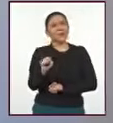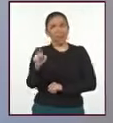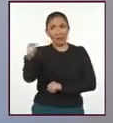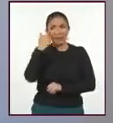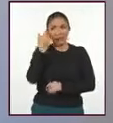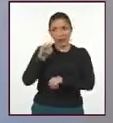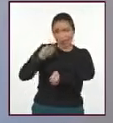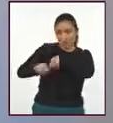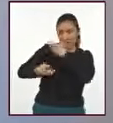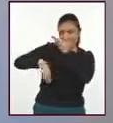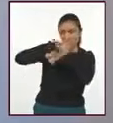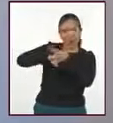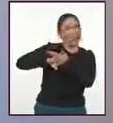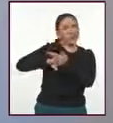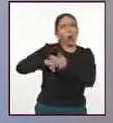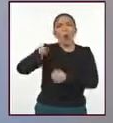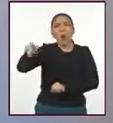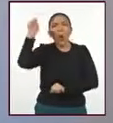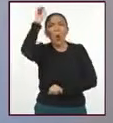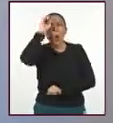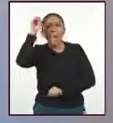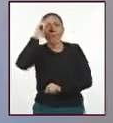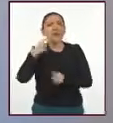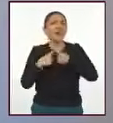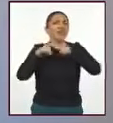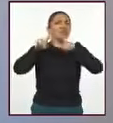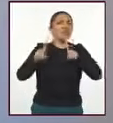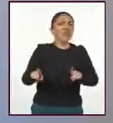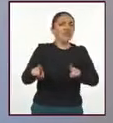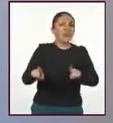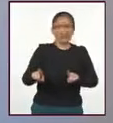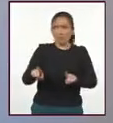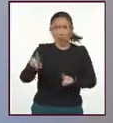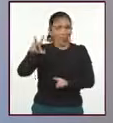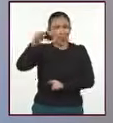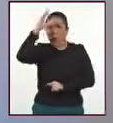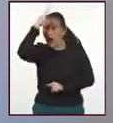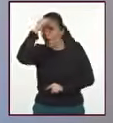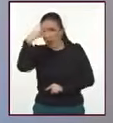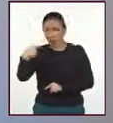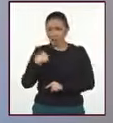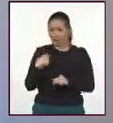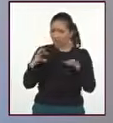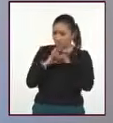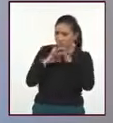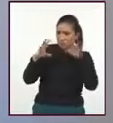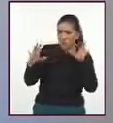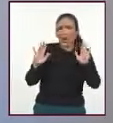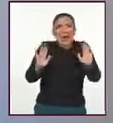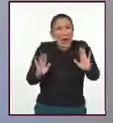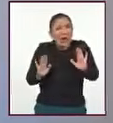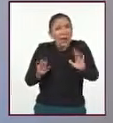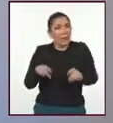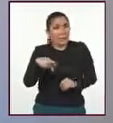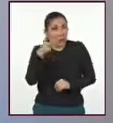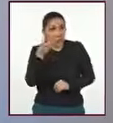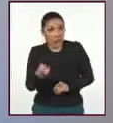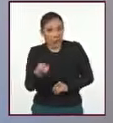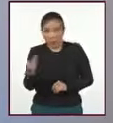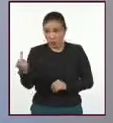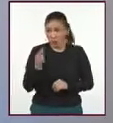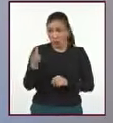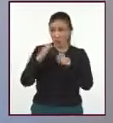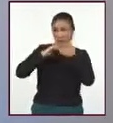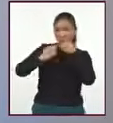lo mejor opina y está completamente en desacuerdo con algo que tú pienses, pero eso no los hace